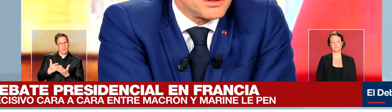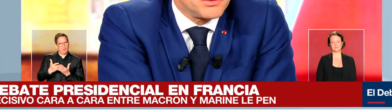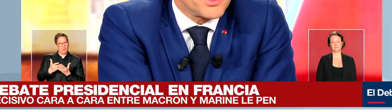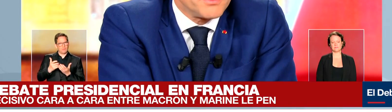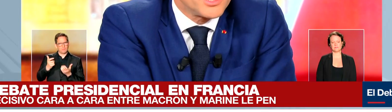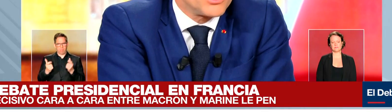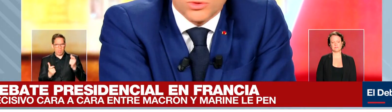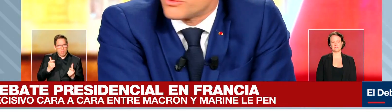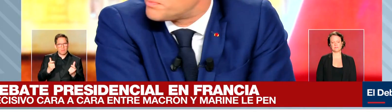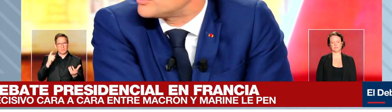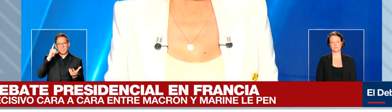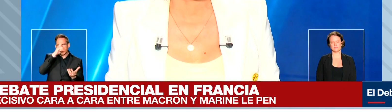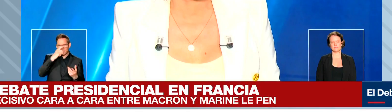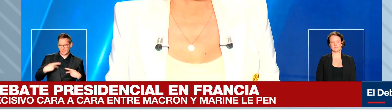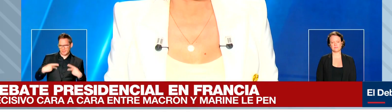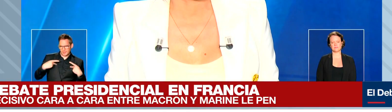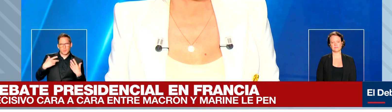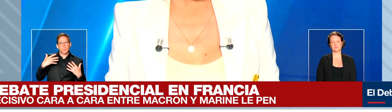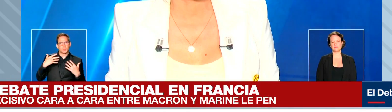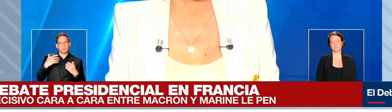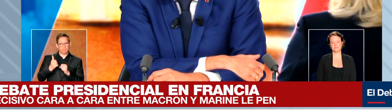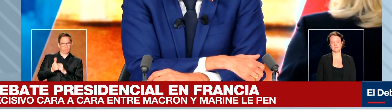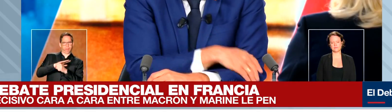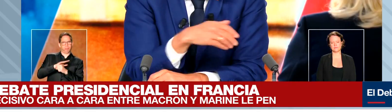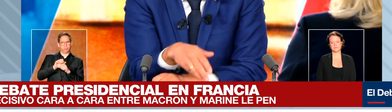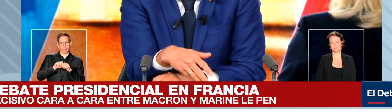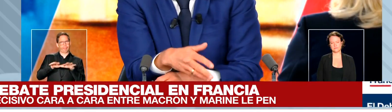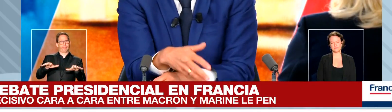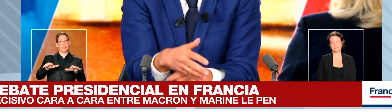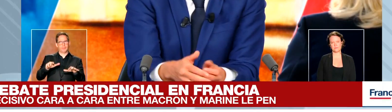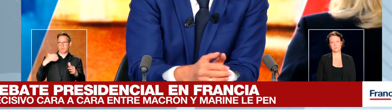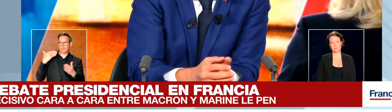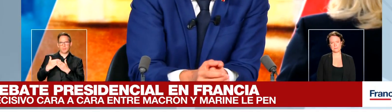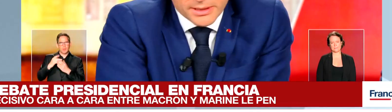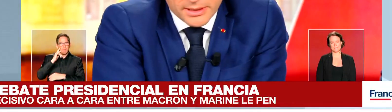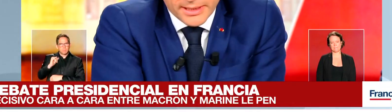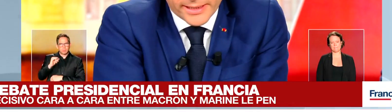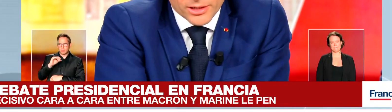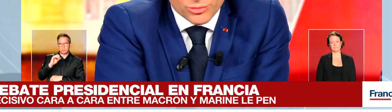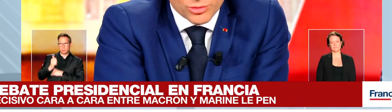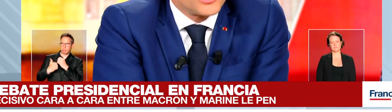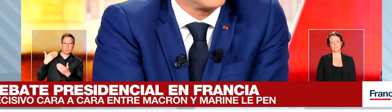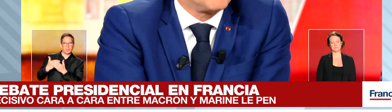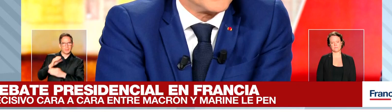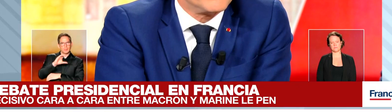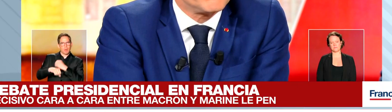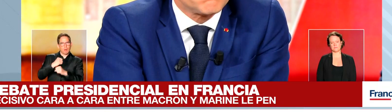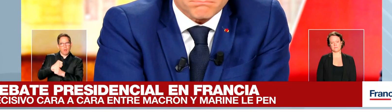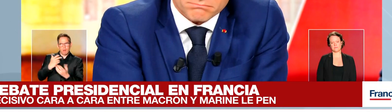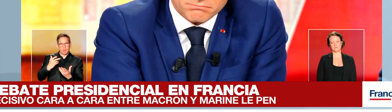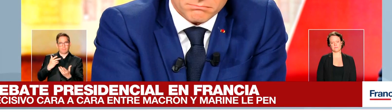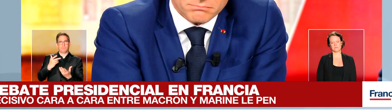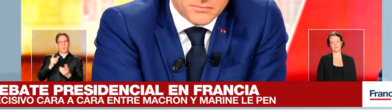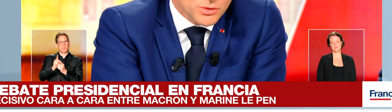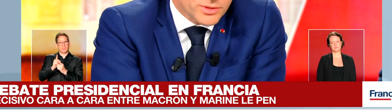con crisis sin precedentes, una pandemia como no habíamos conocido desde hace más de un siglo, y hoy el retorno de la guerra en suelo